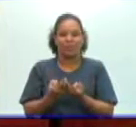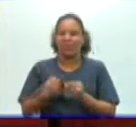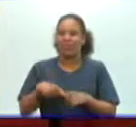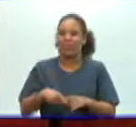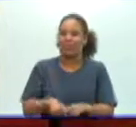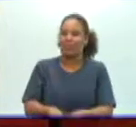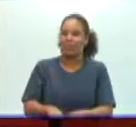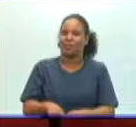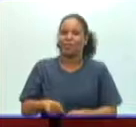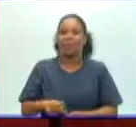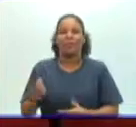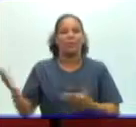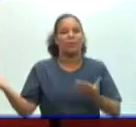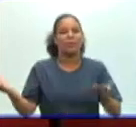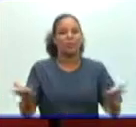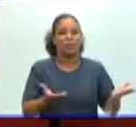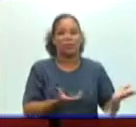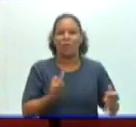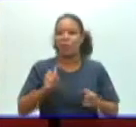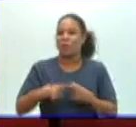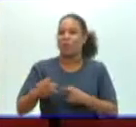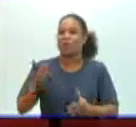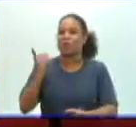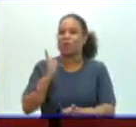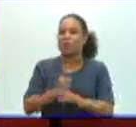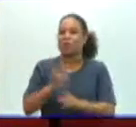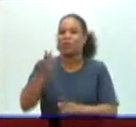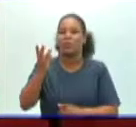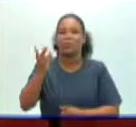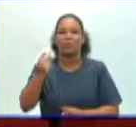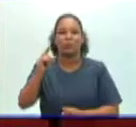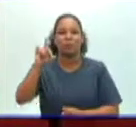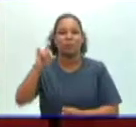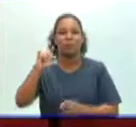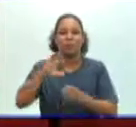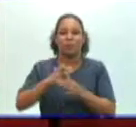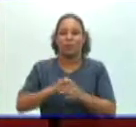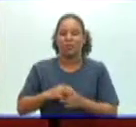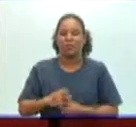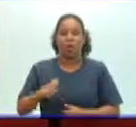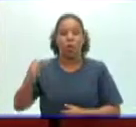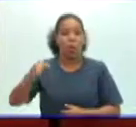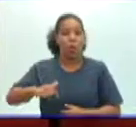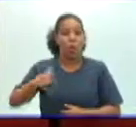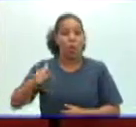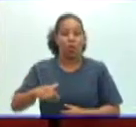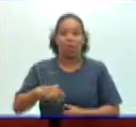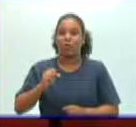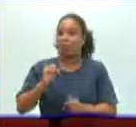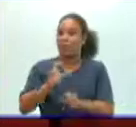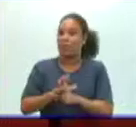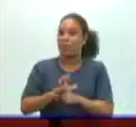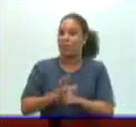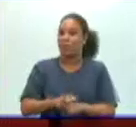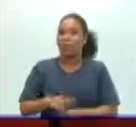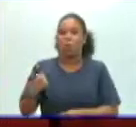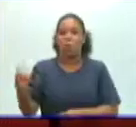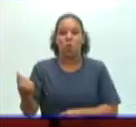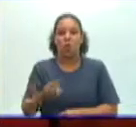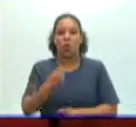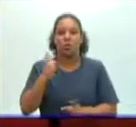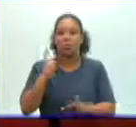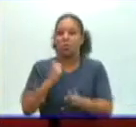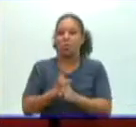acompañan. Bienvenidos a otro encuentro de matemática, noveno grado. Hoy vamos a comenzar nuestro